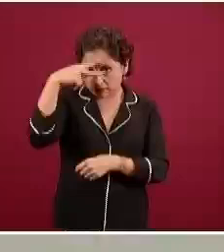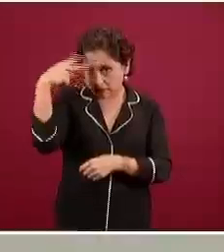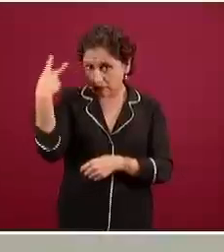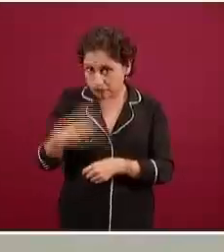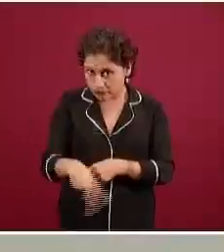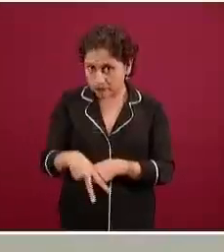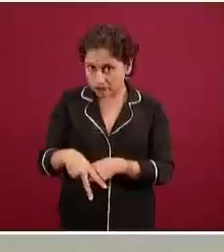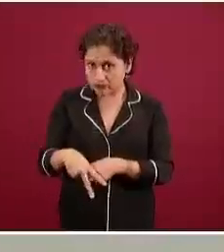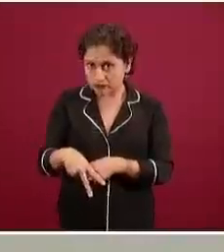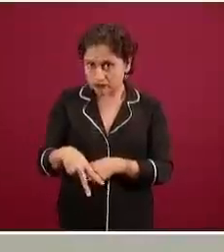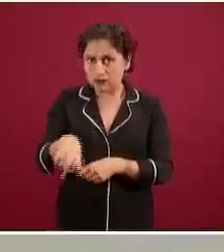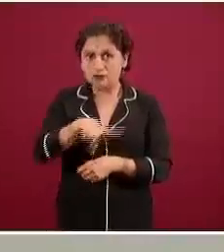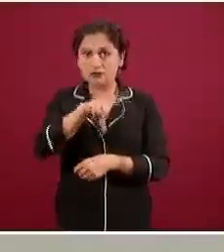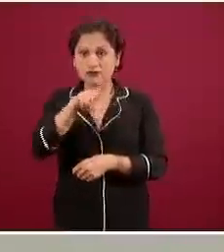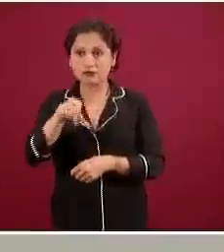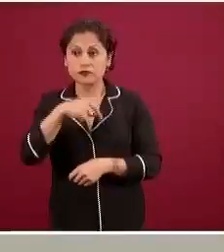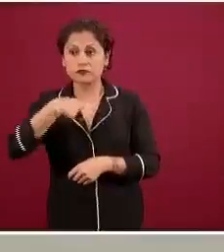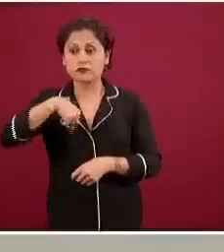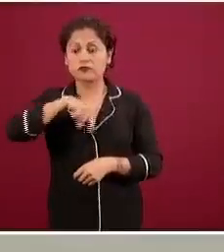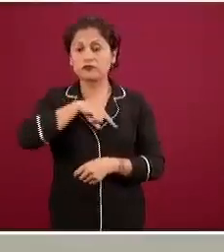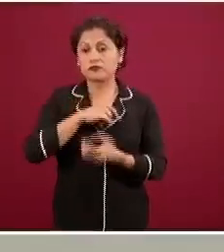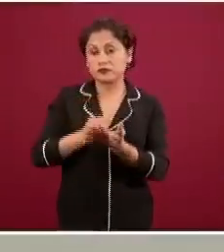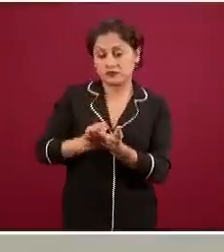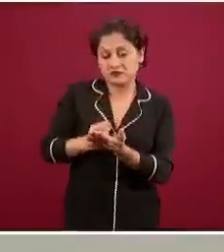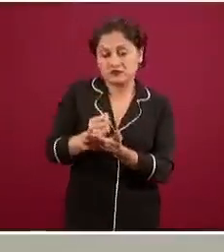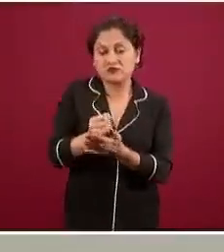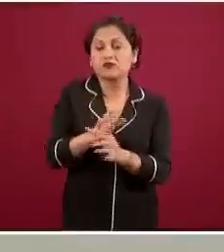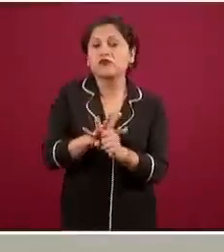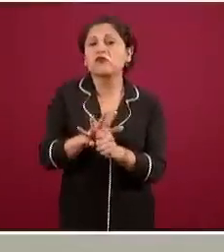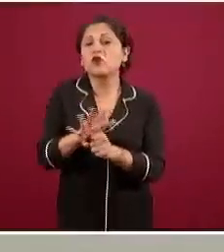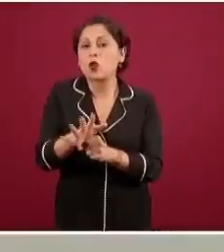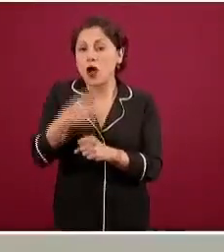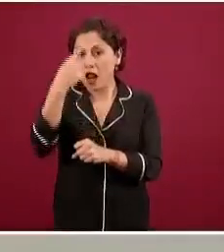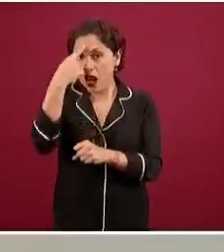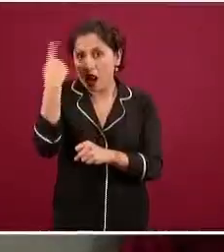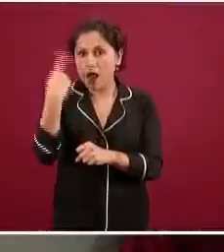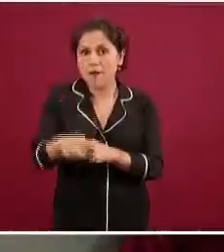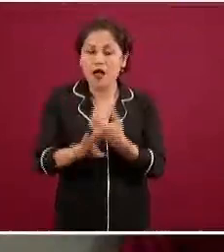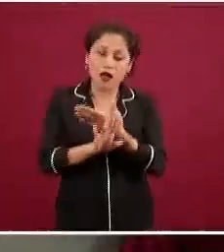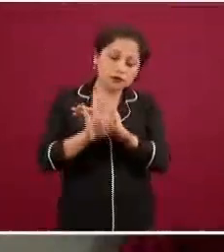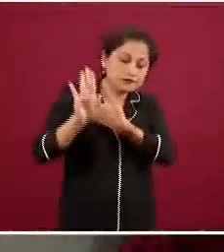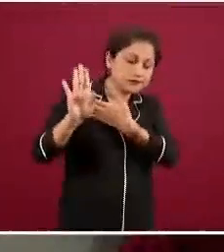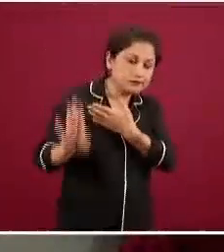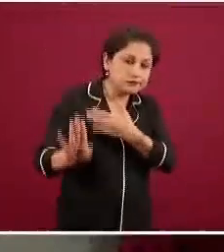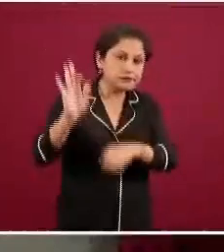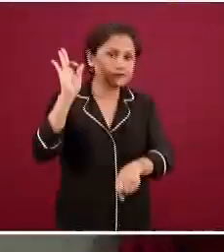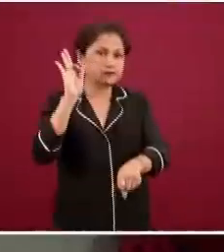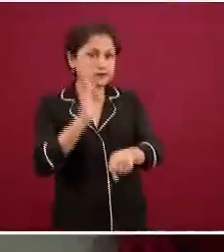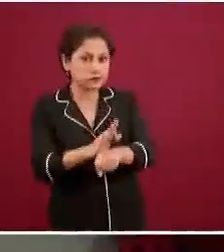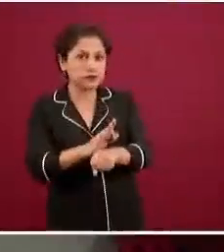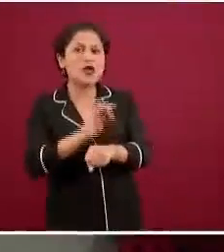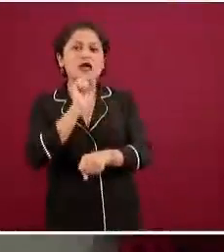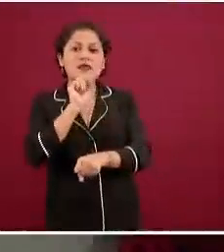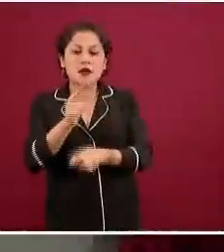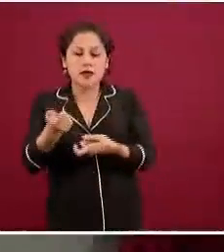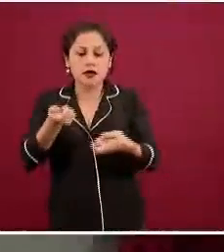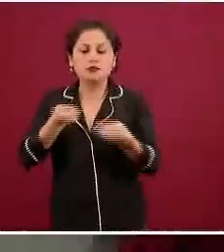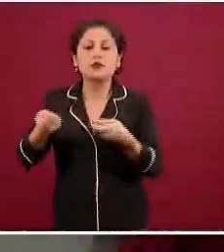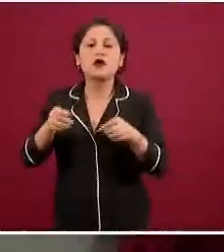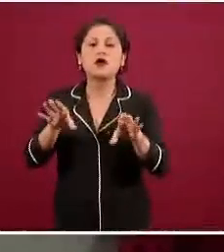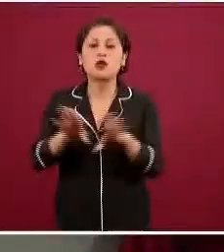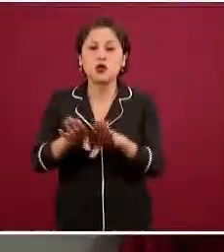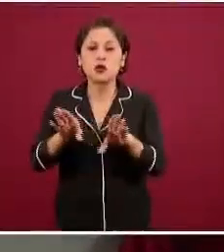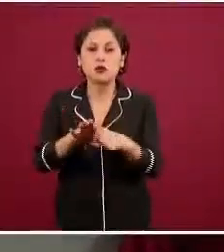las decisiones de control y prevención de acuerdo a la realidad que se identifica. Y al mismo tiempo